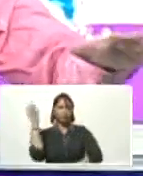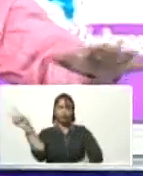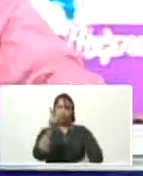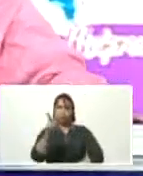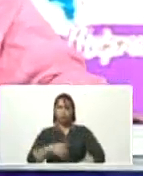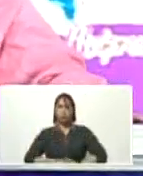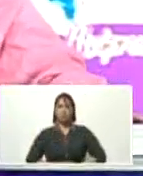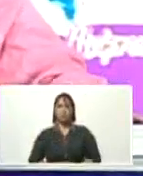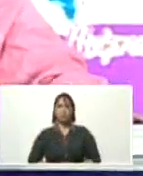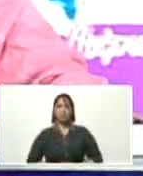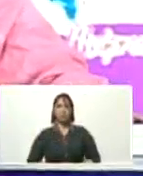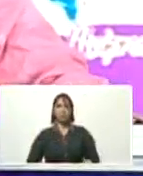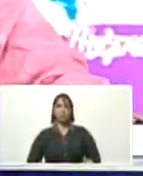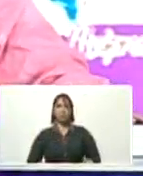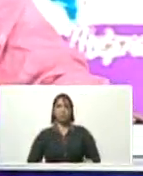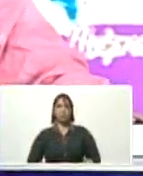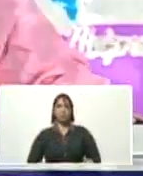venezolana!